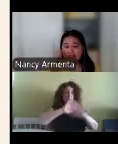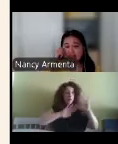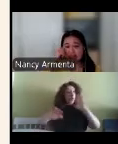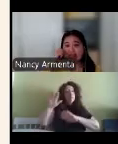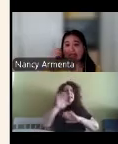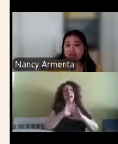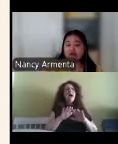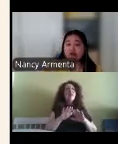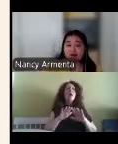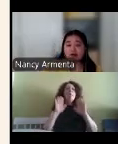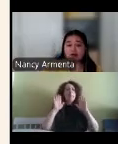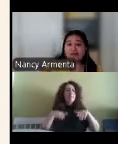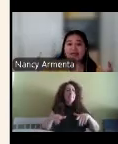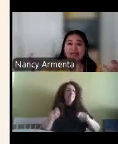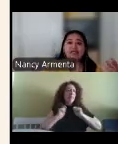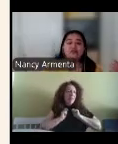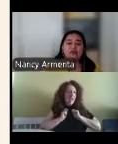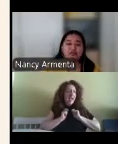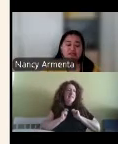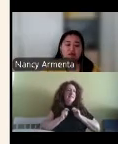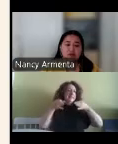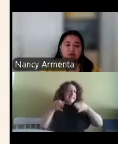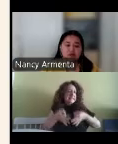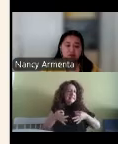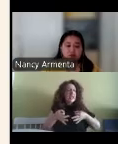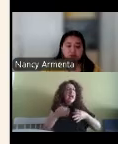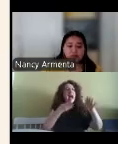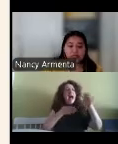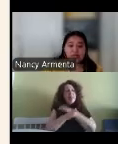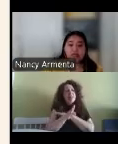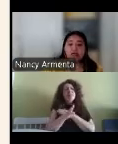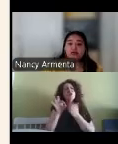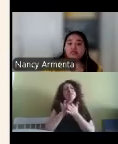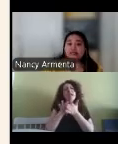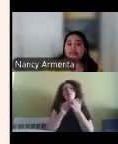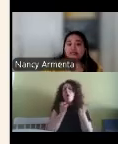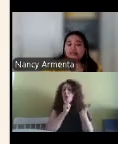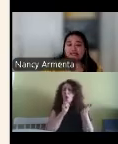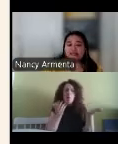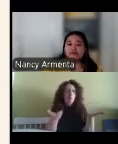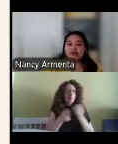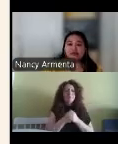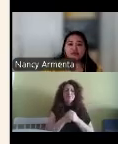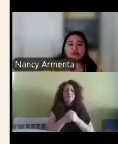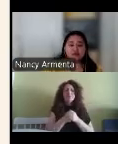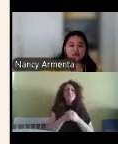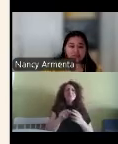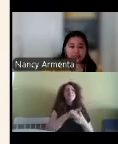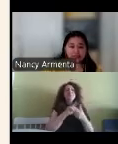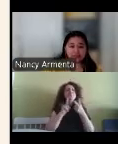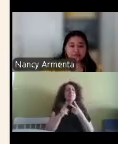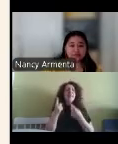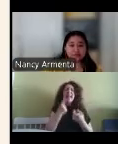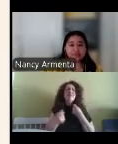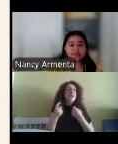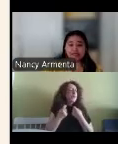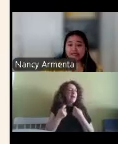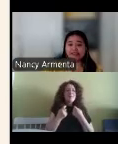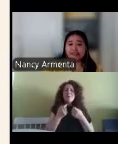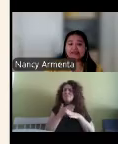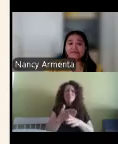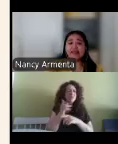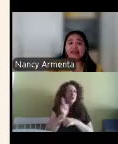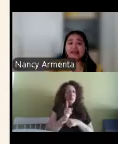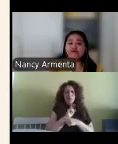obtener el acceso o el mecanismo de acceso a los servicios. Lo siguiente es la información insuficiente,